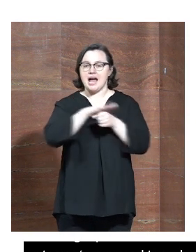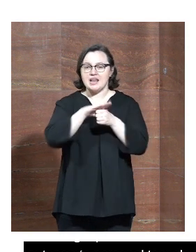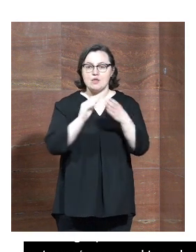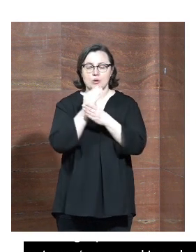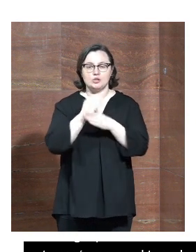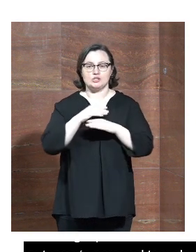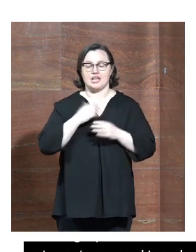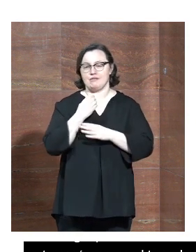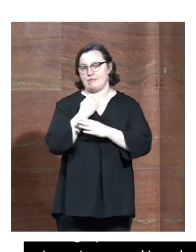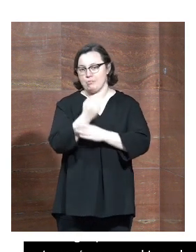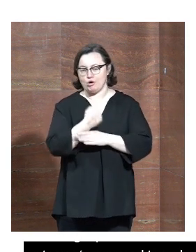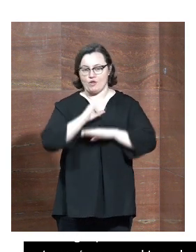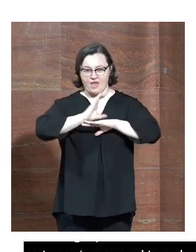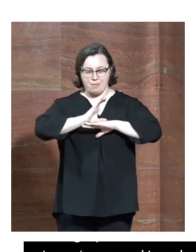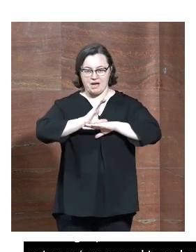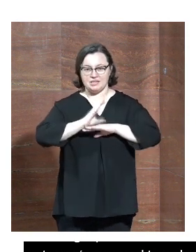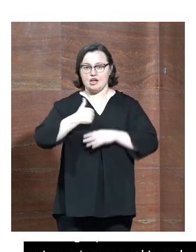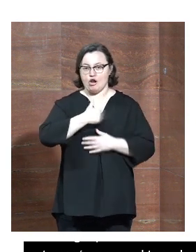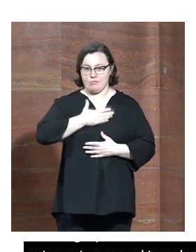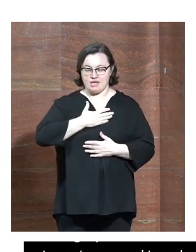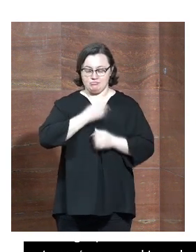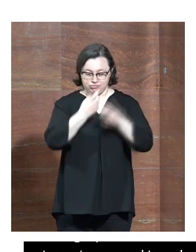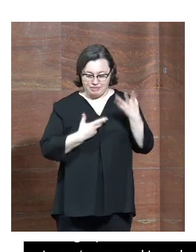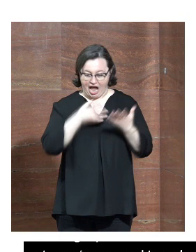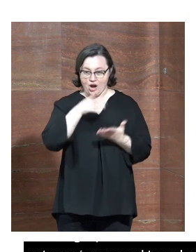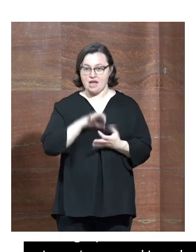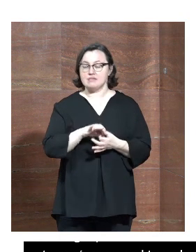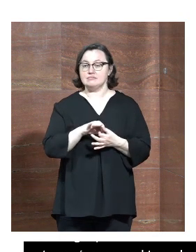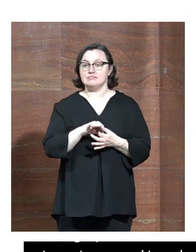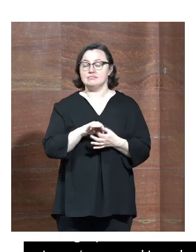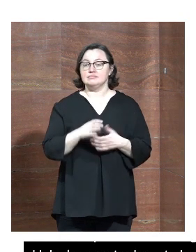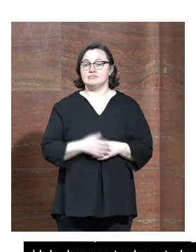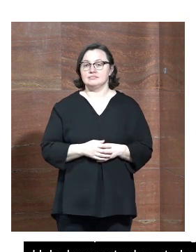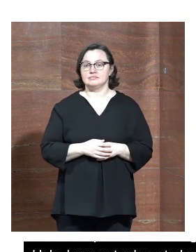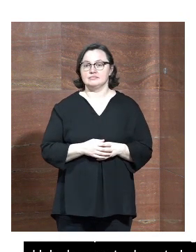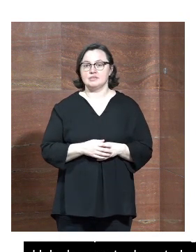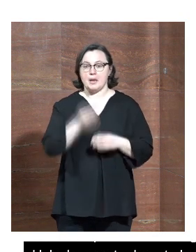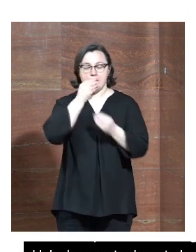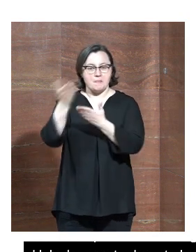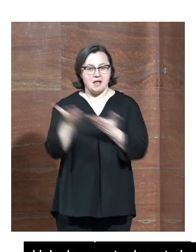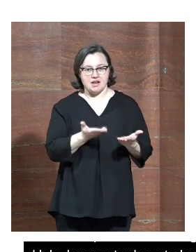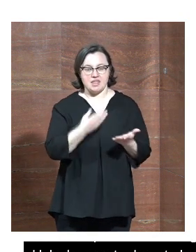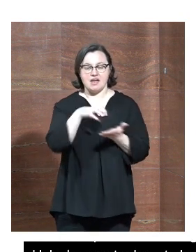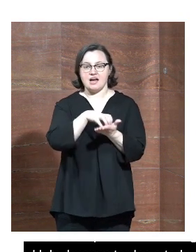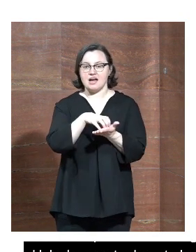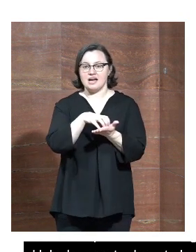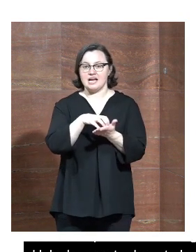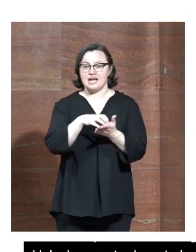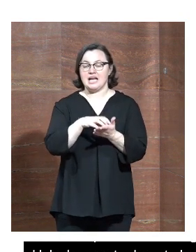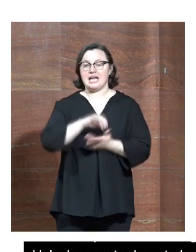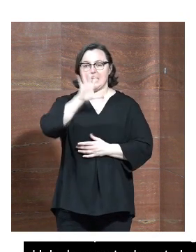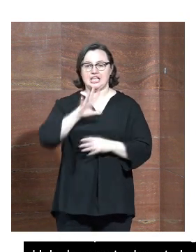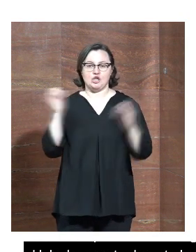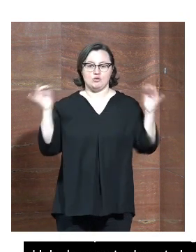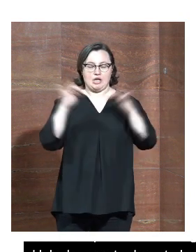del CEAPAT y director en funciones del CEAPAT en estos momentos. Os doy la bienvenida a este quinto